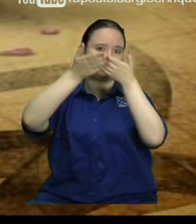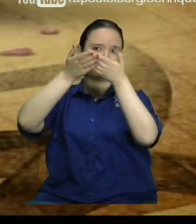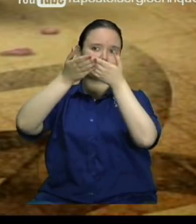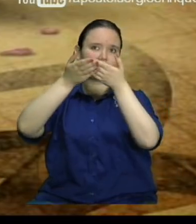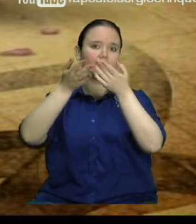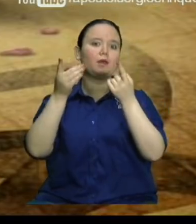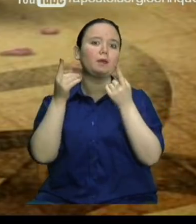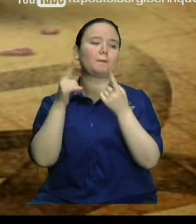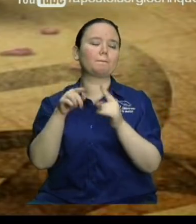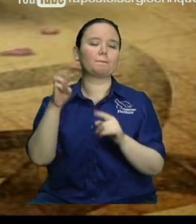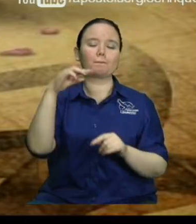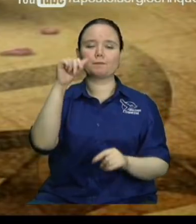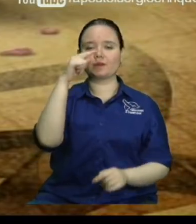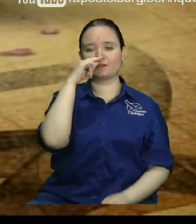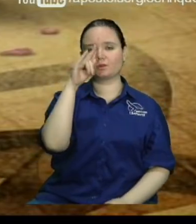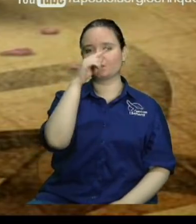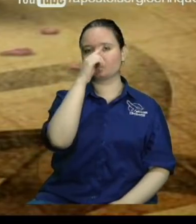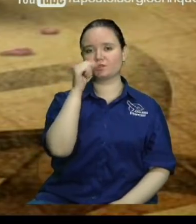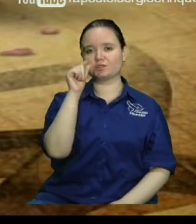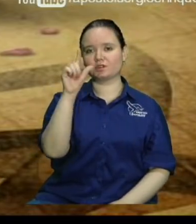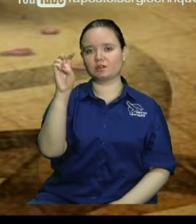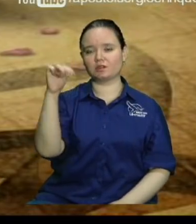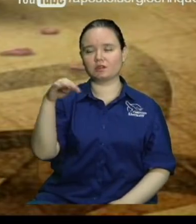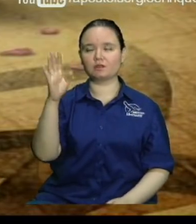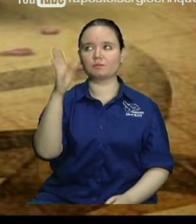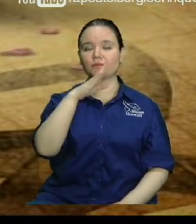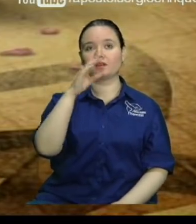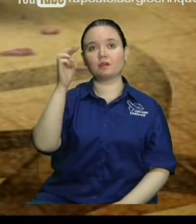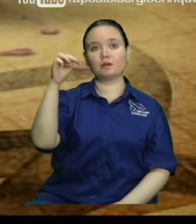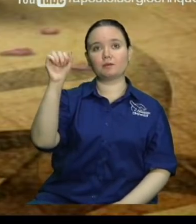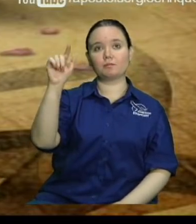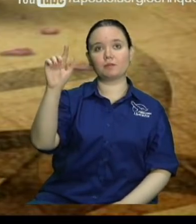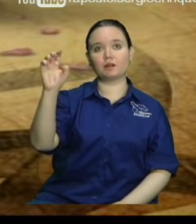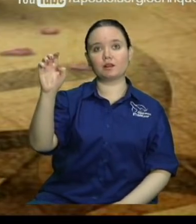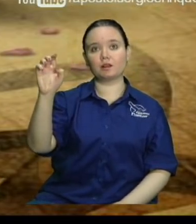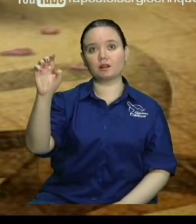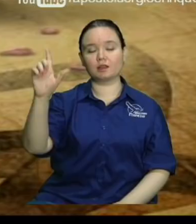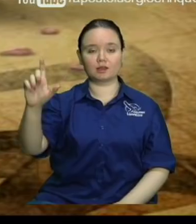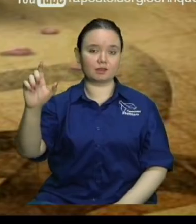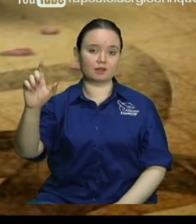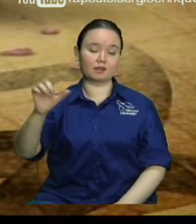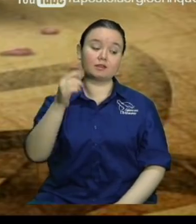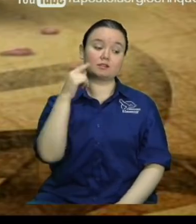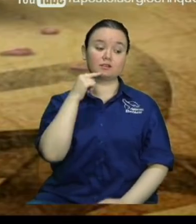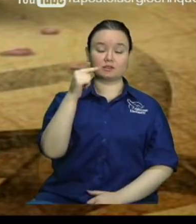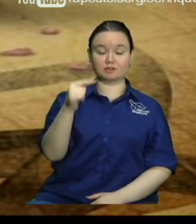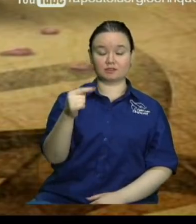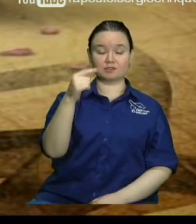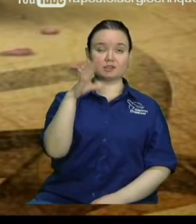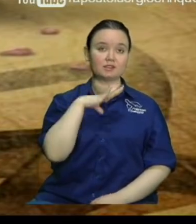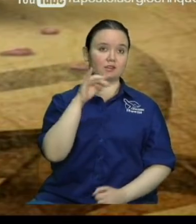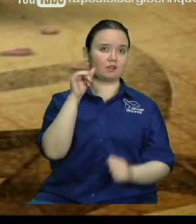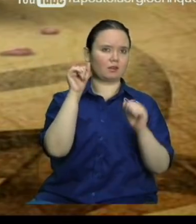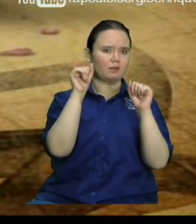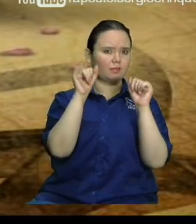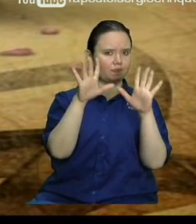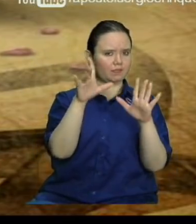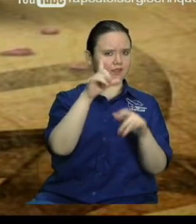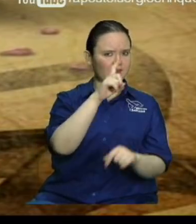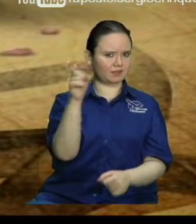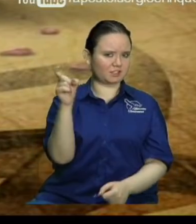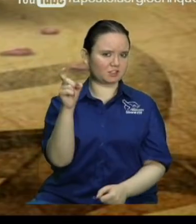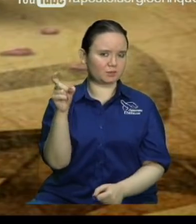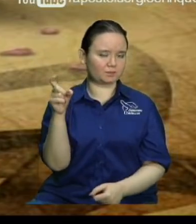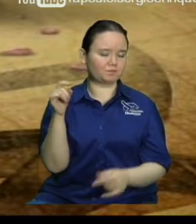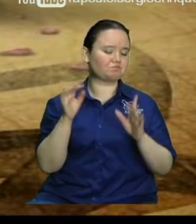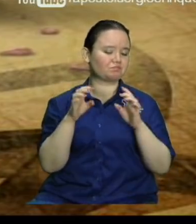nada. Matusalén, Lamec, hasta que se llega a la décima generación. Como el número 10 en la escritura,